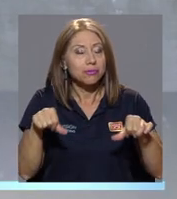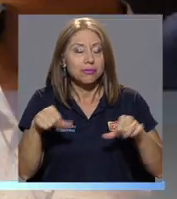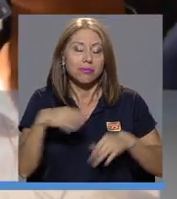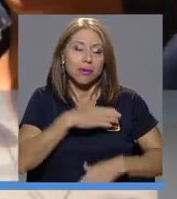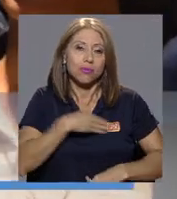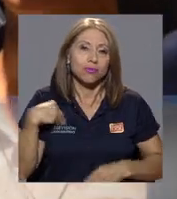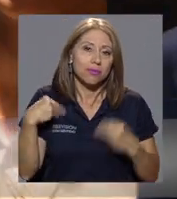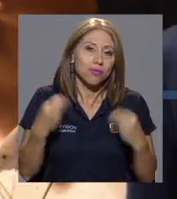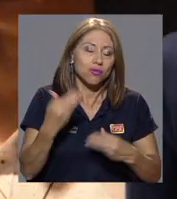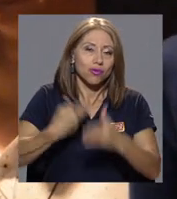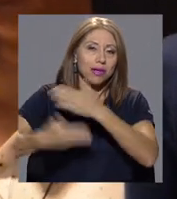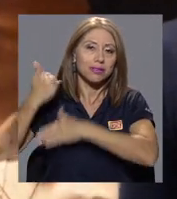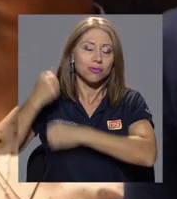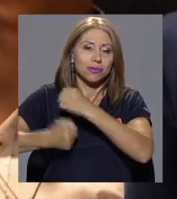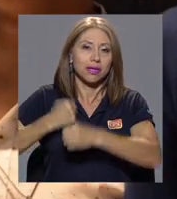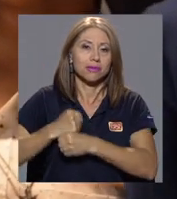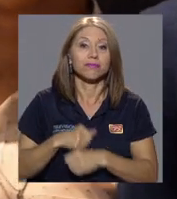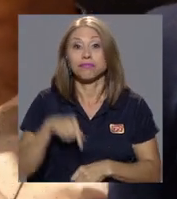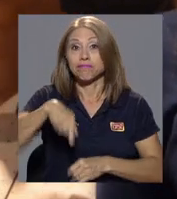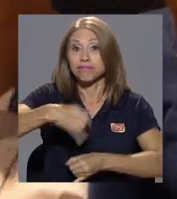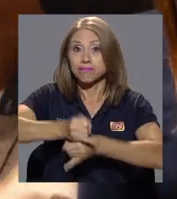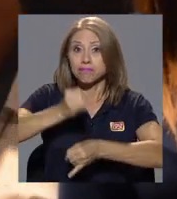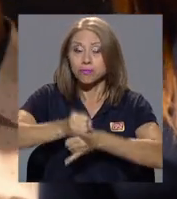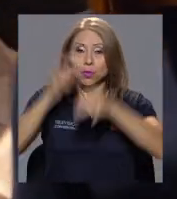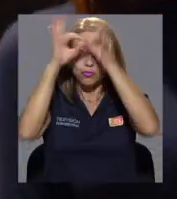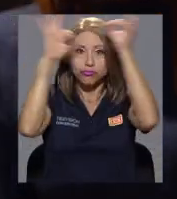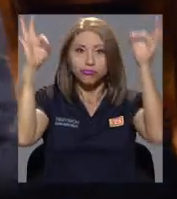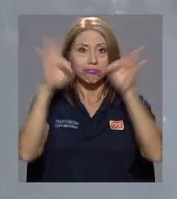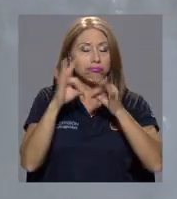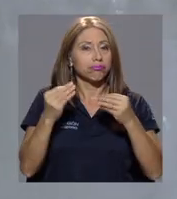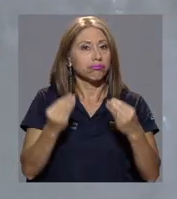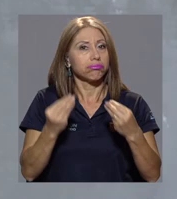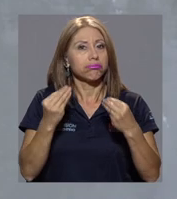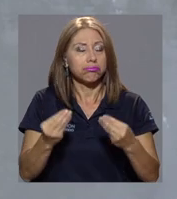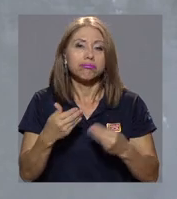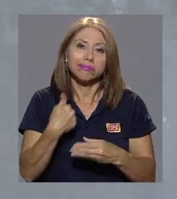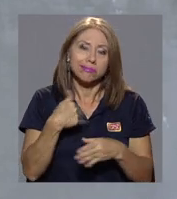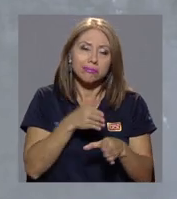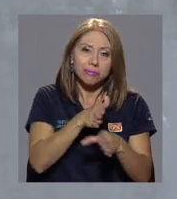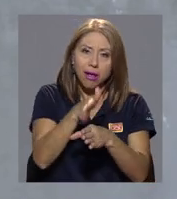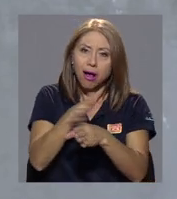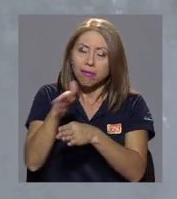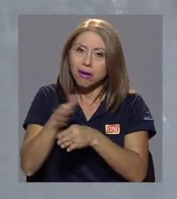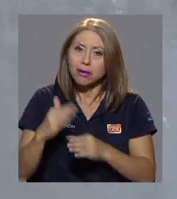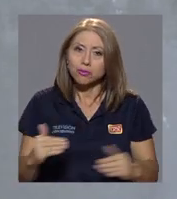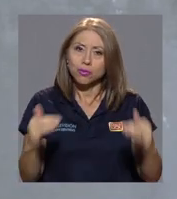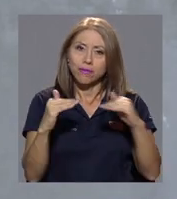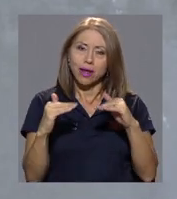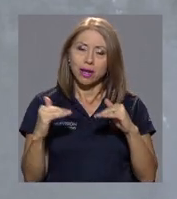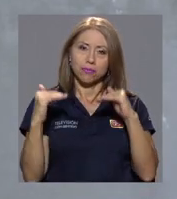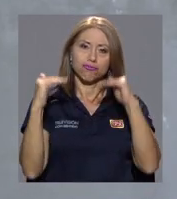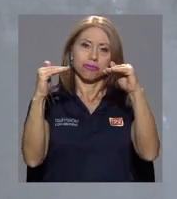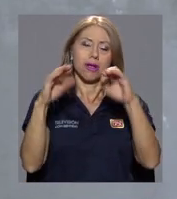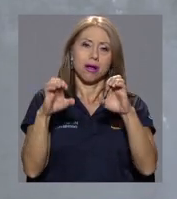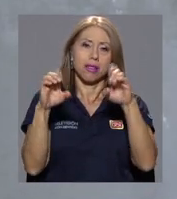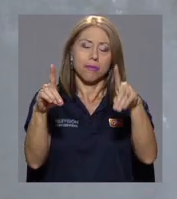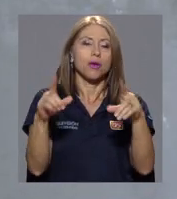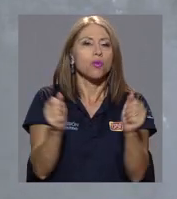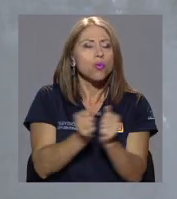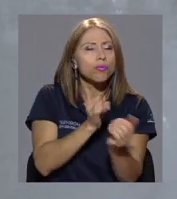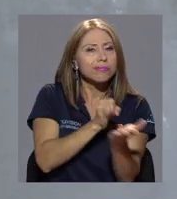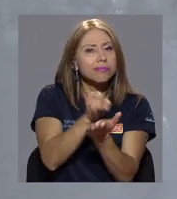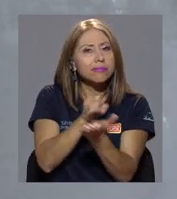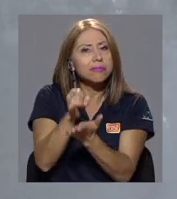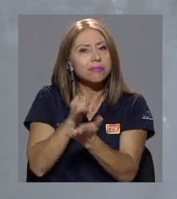gusta mucho desde hace unos años. Bueno, es una institución de mucho prestigio y que tiene carreras de altísimo nivel académico y con gran